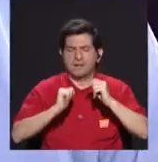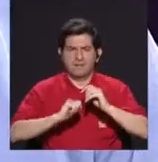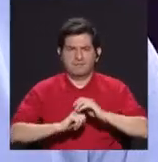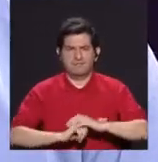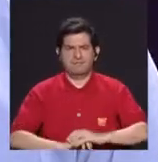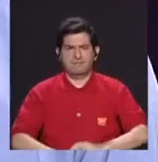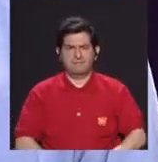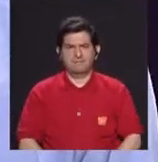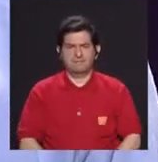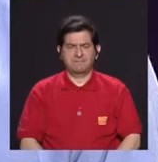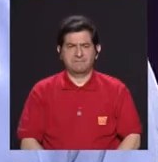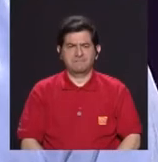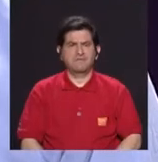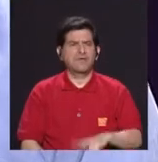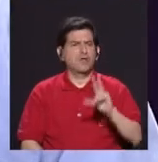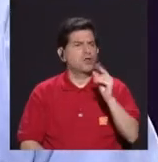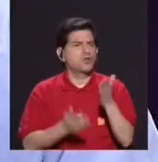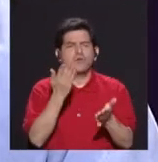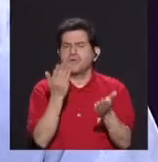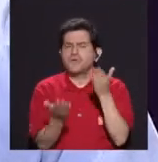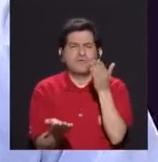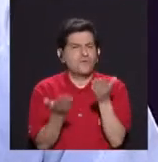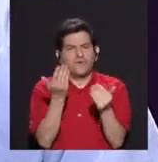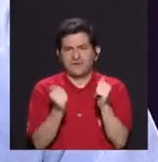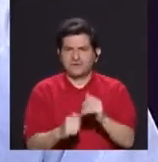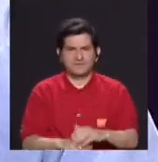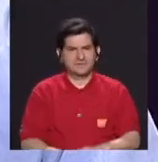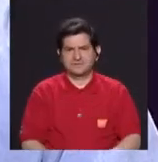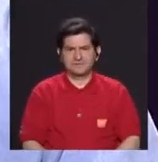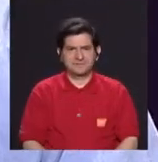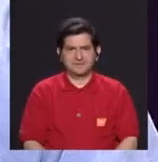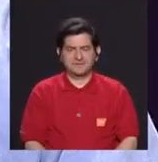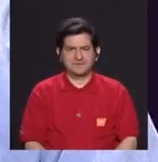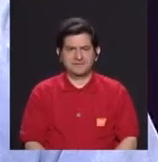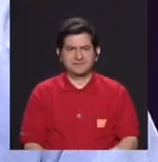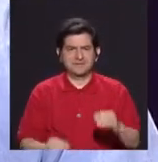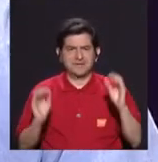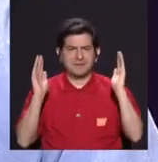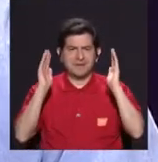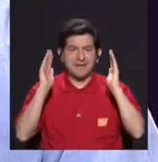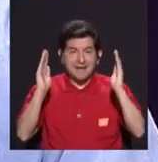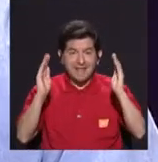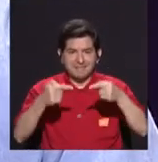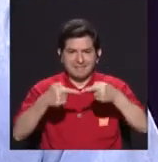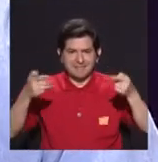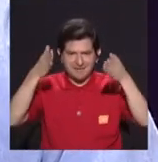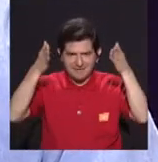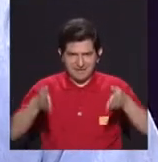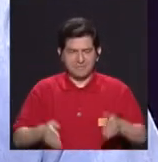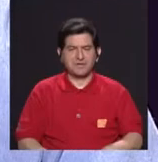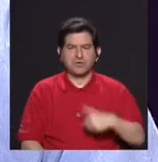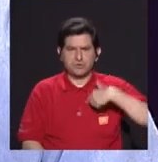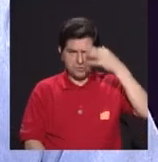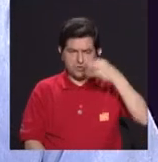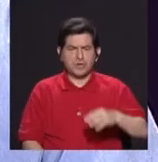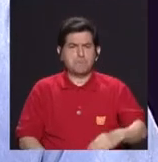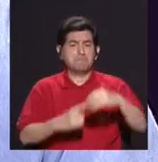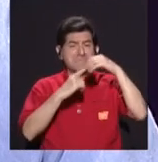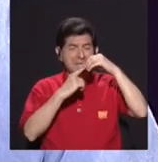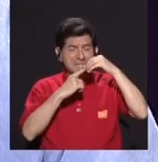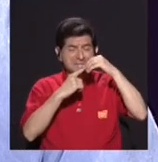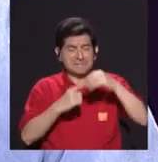no tanto que haya sido la el mayor enemigo de hecho considero yo que el mayor enemigo